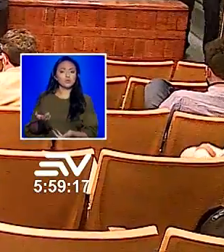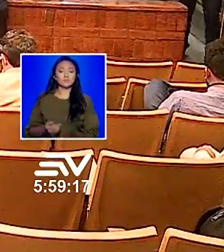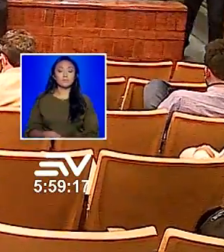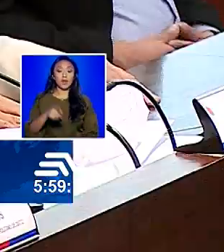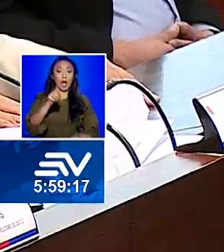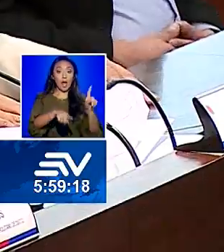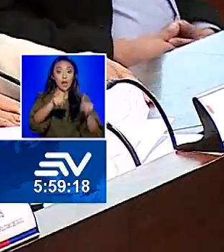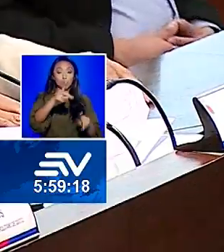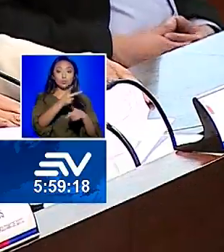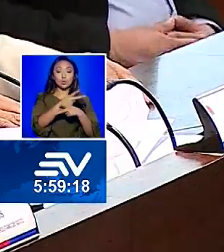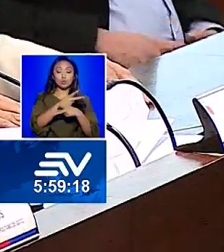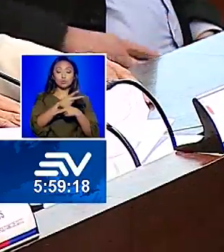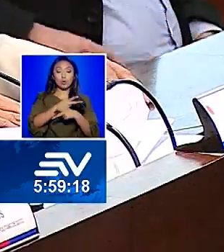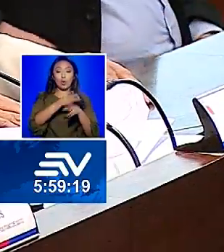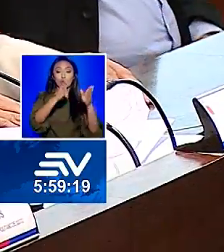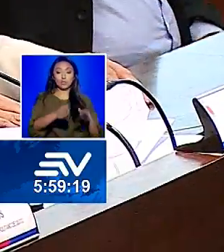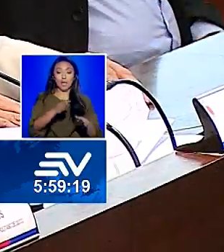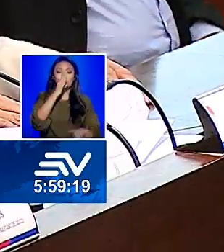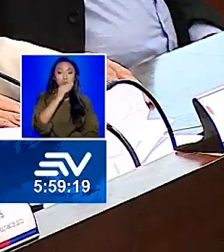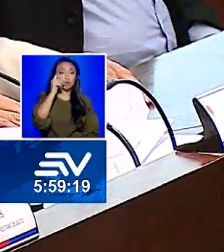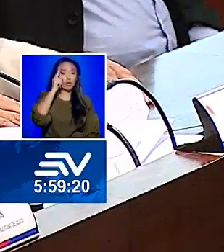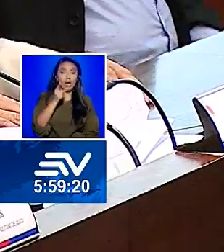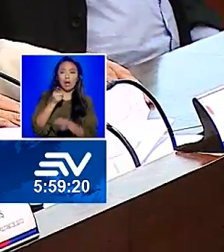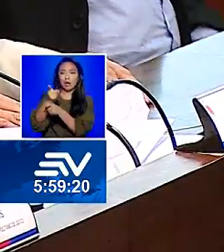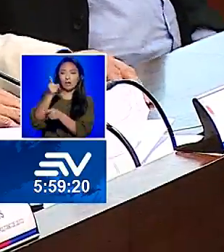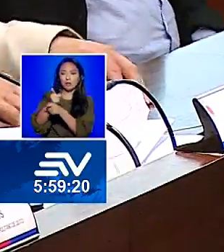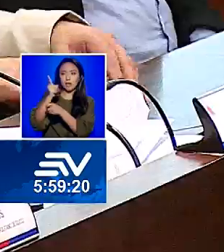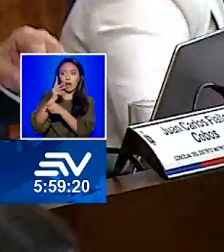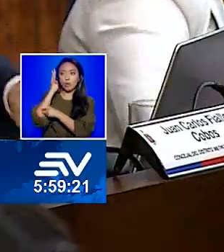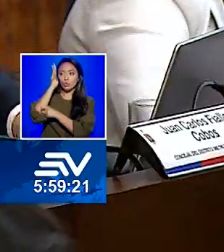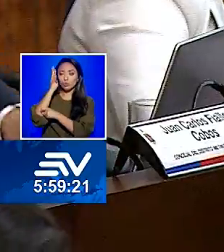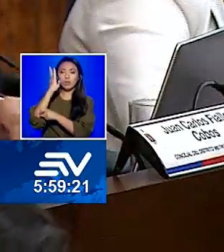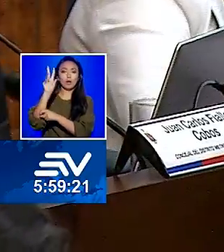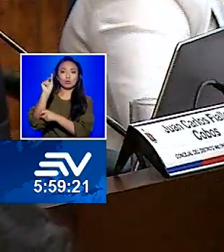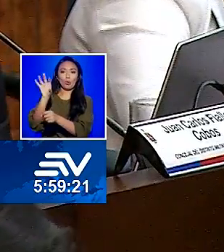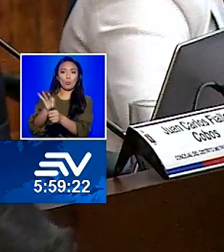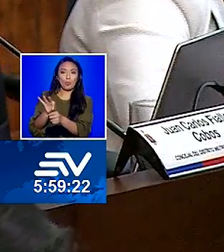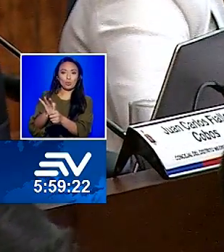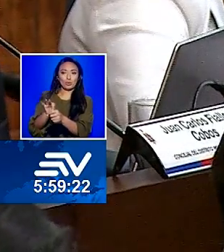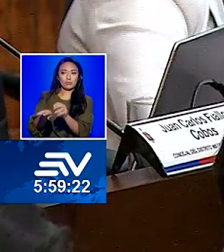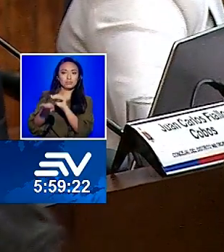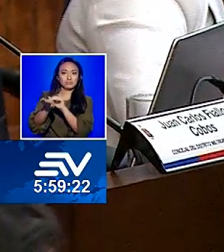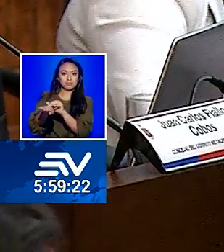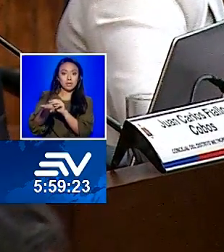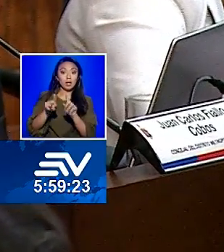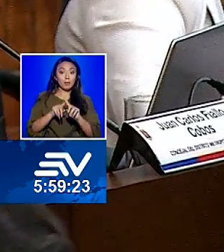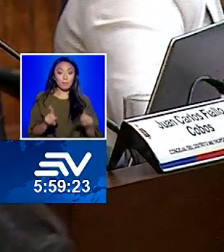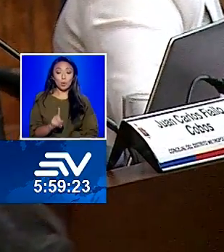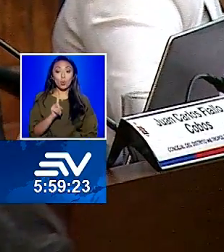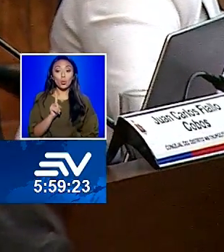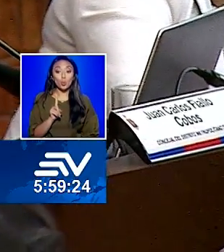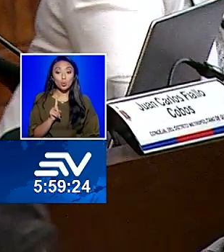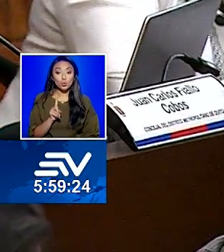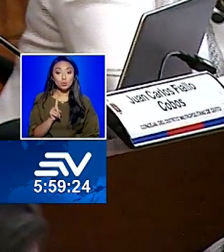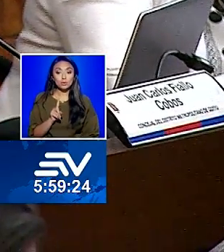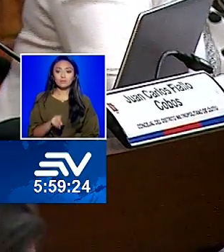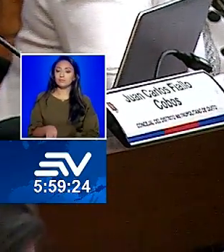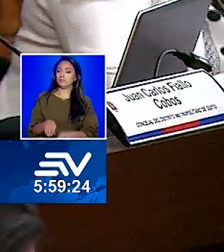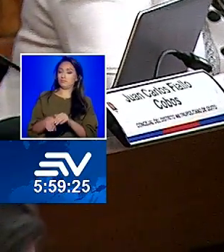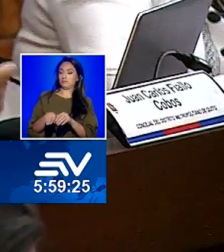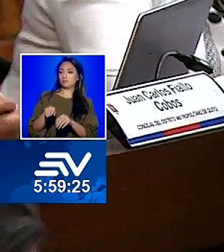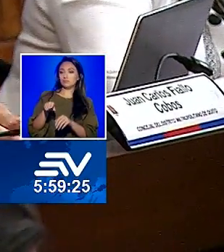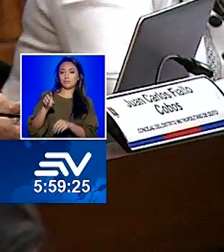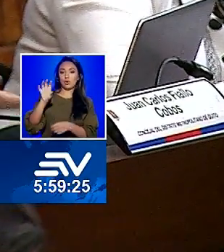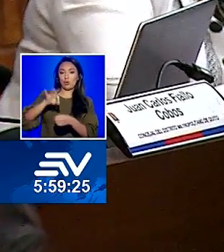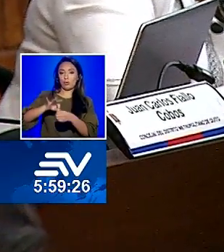correístas criticaron el trabajo de hyundai se abstuvieron de votar sin embargo hubo uno sin voto a favor de la remoción